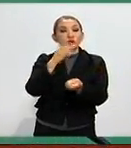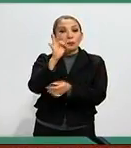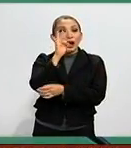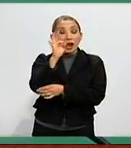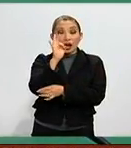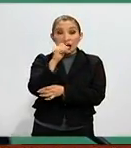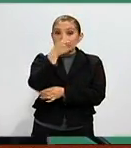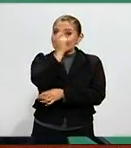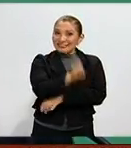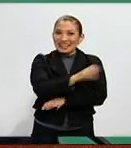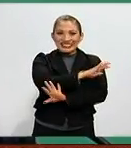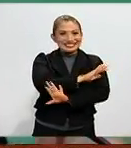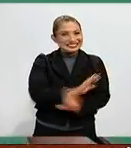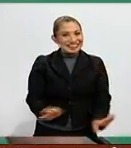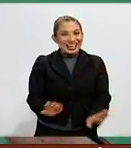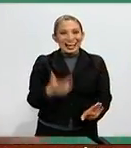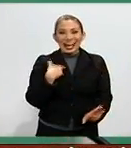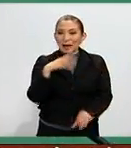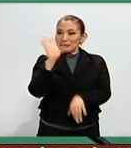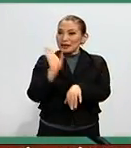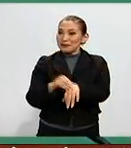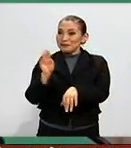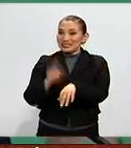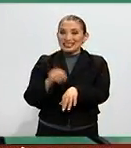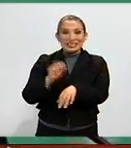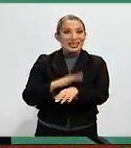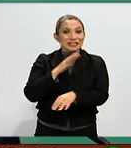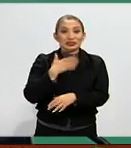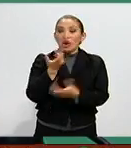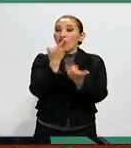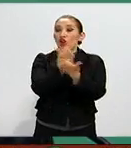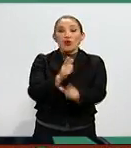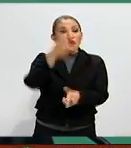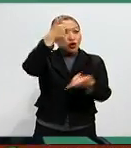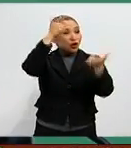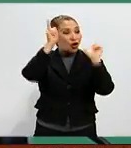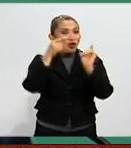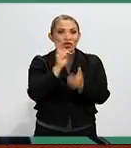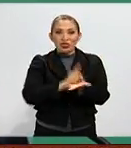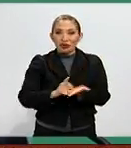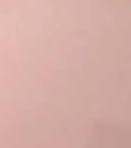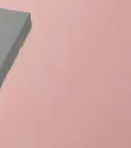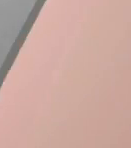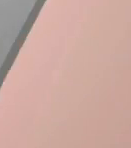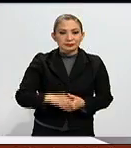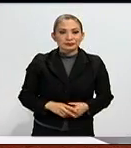es sinónimo de una legalización indiscriminada de las drogas.